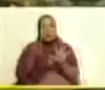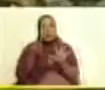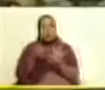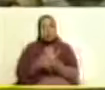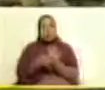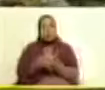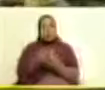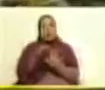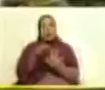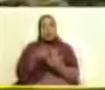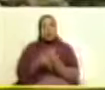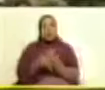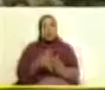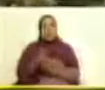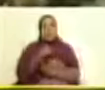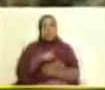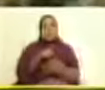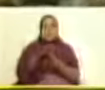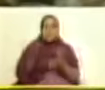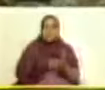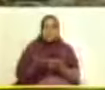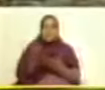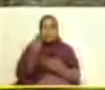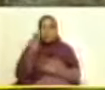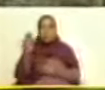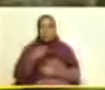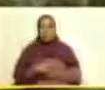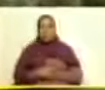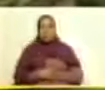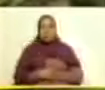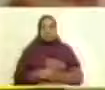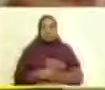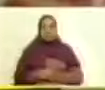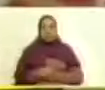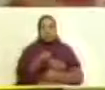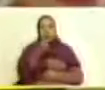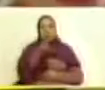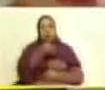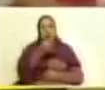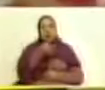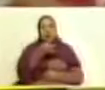la geopolítica en el planeta. Escuchemos. Buenas tardes.